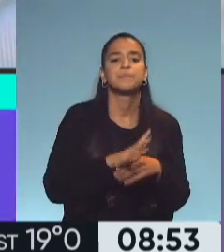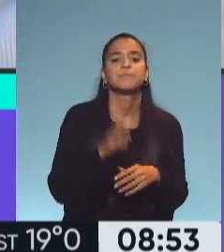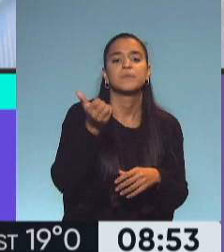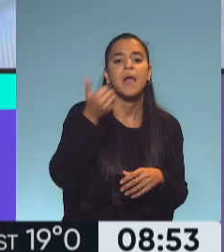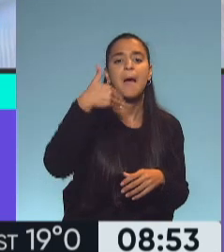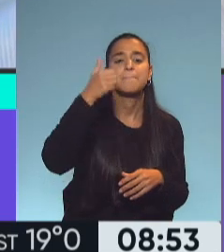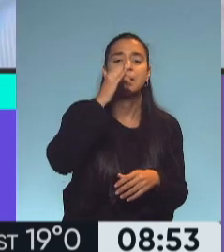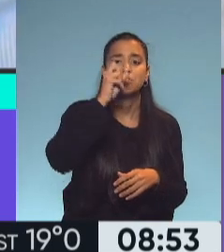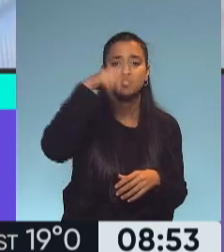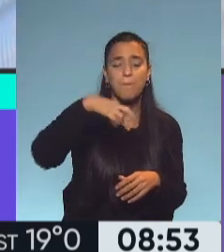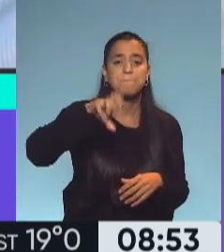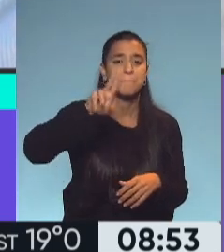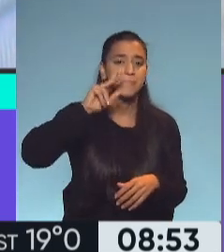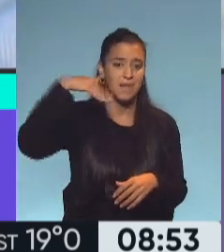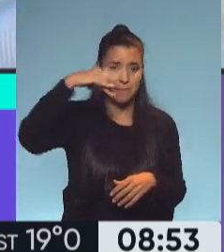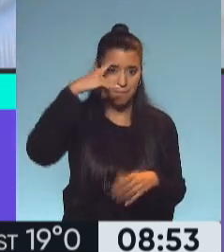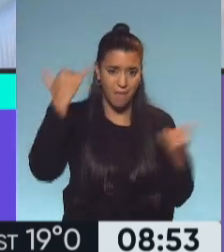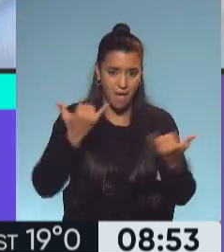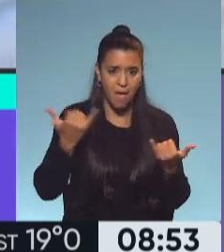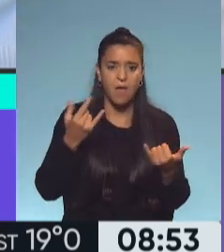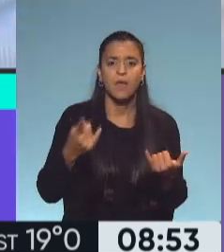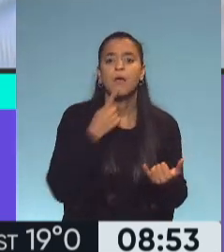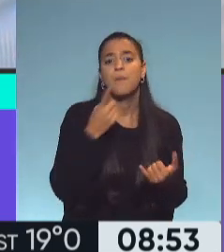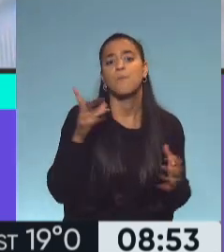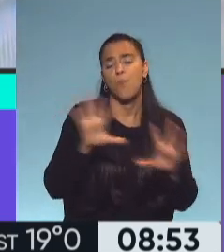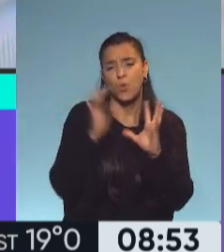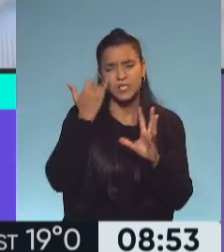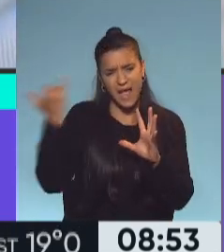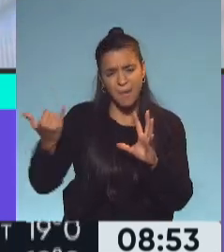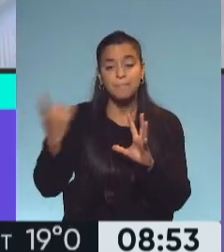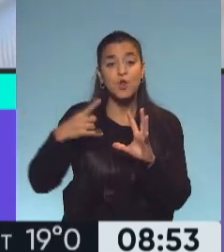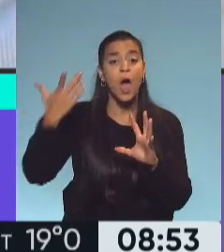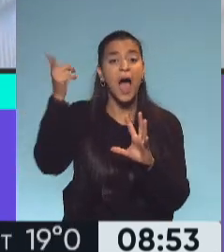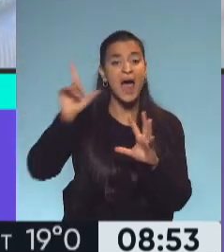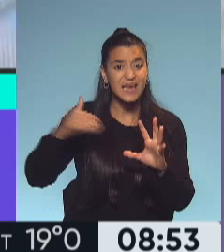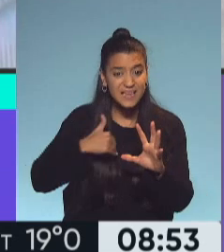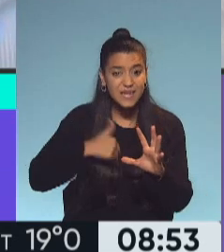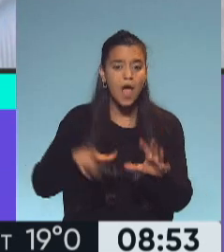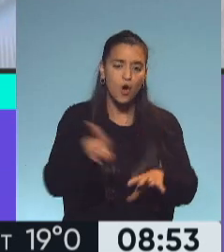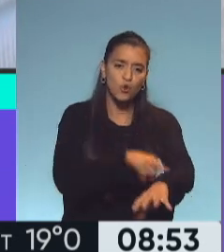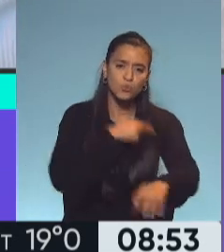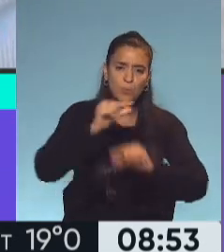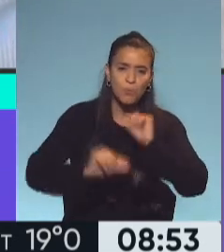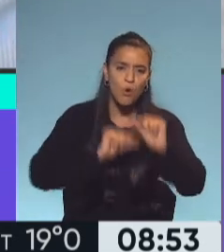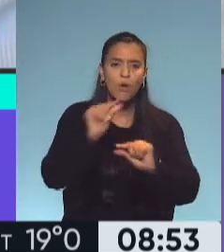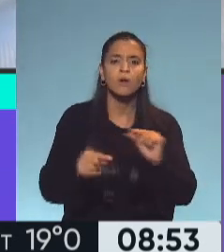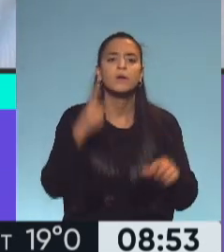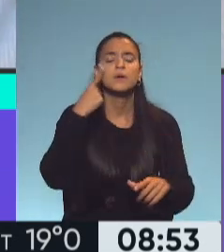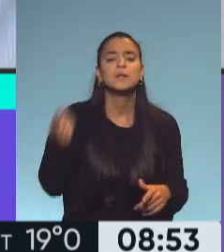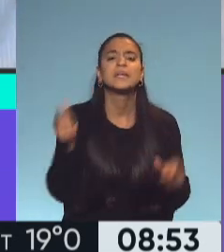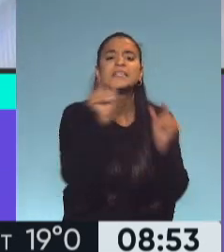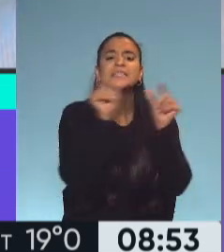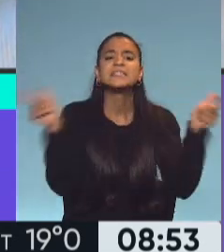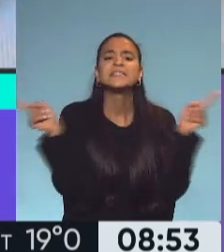Prime, una plataforma que cada vez gana más lugar en el mundo, ya lo tiene, pero en Argentina nos vamos acostumbrando más, presentó el tráiler